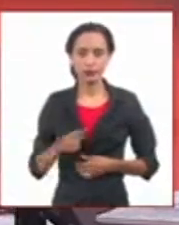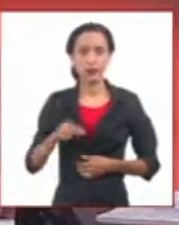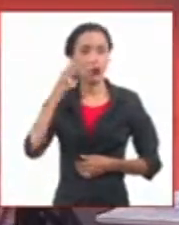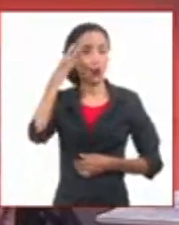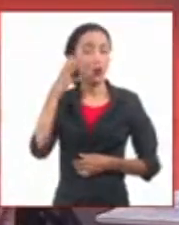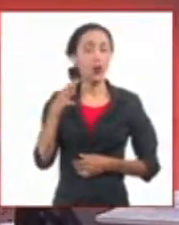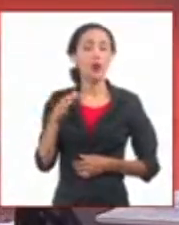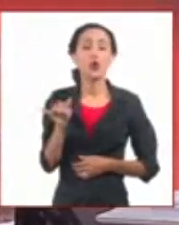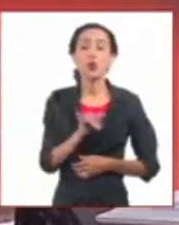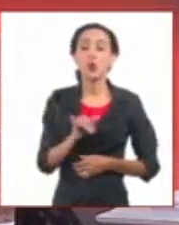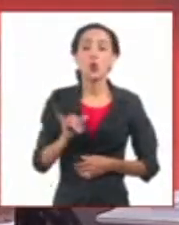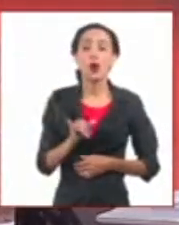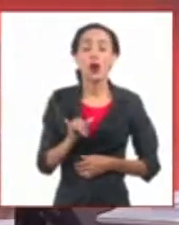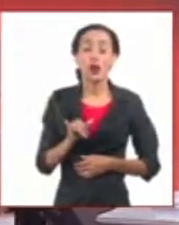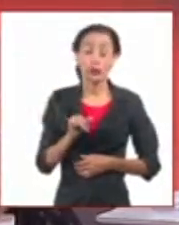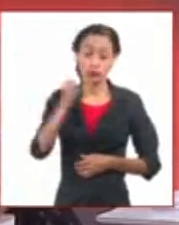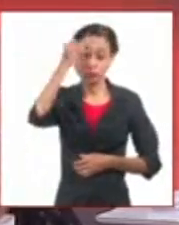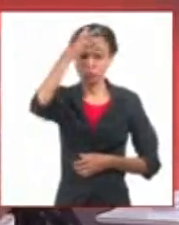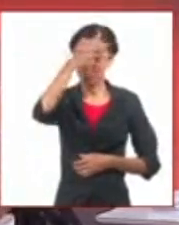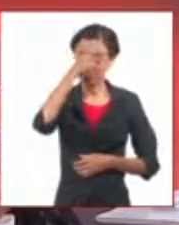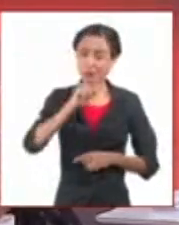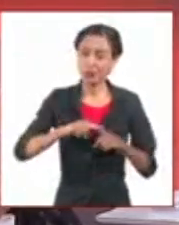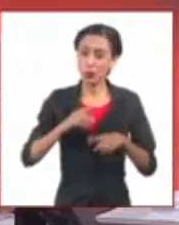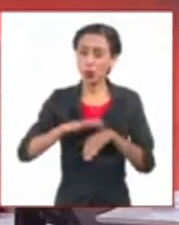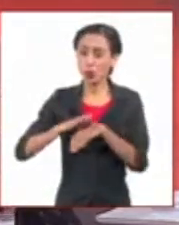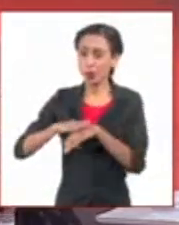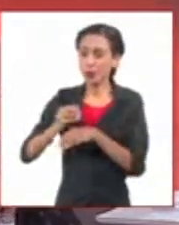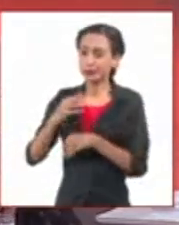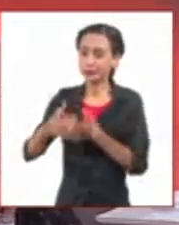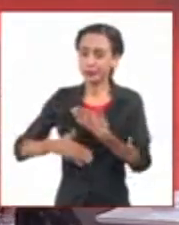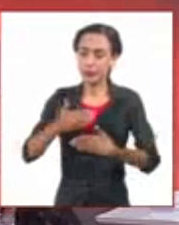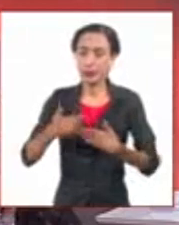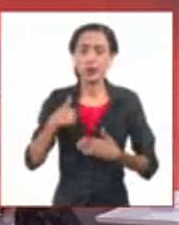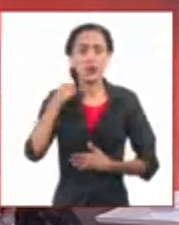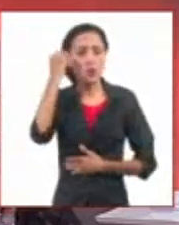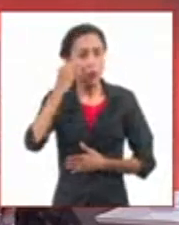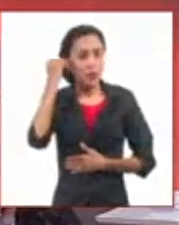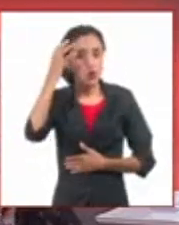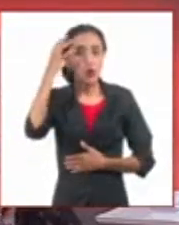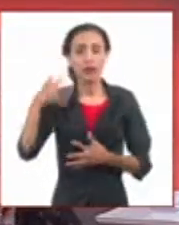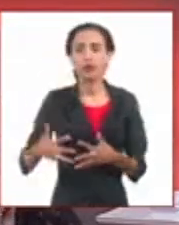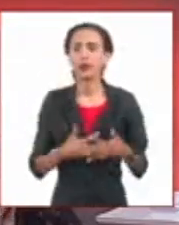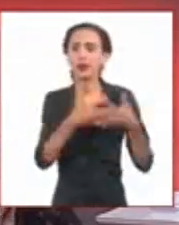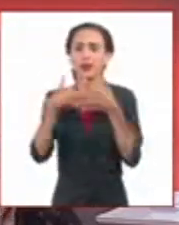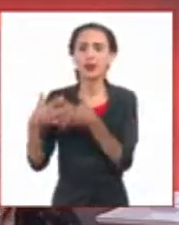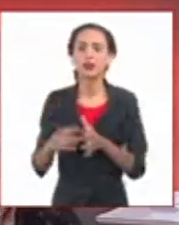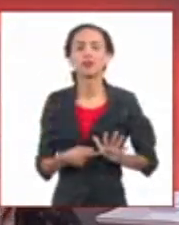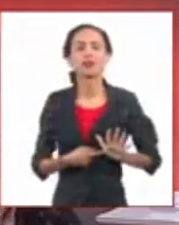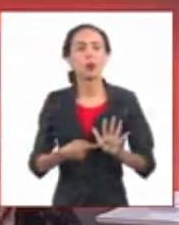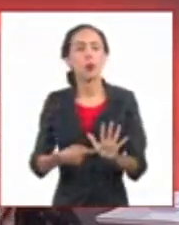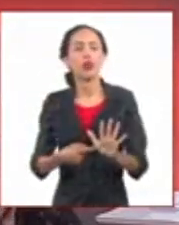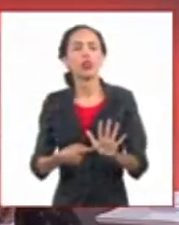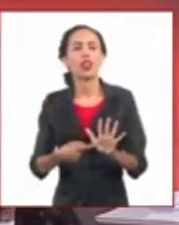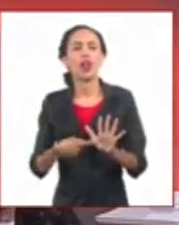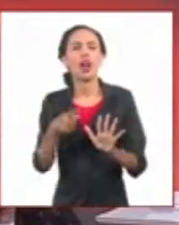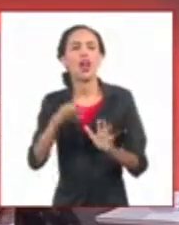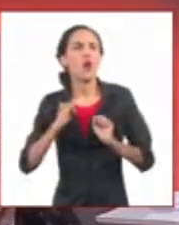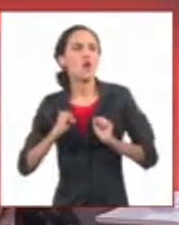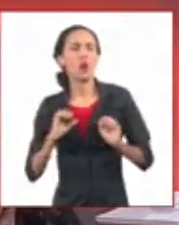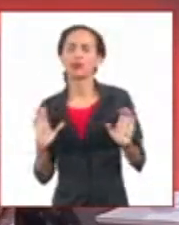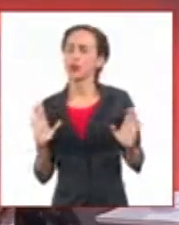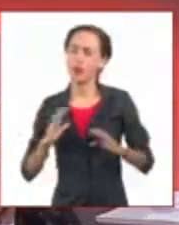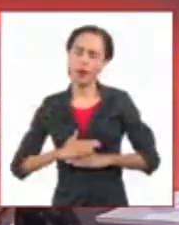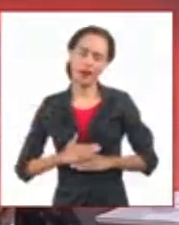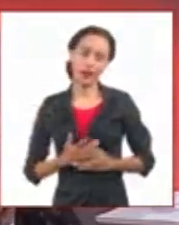como el de don antonio creo que la postura norteamericana habla sobre todo de debilidad cuando usted tiene un gobierno